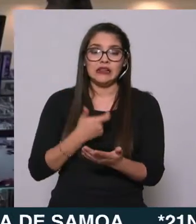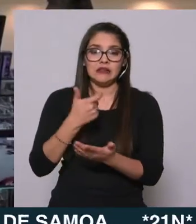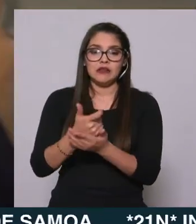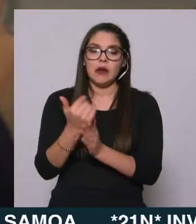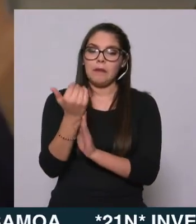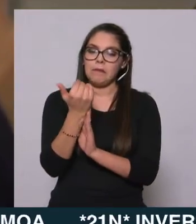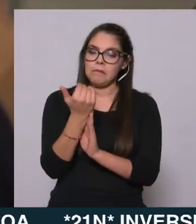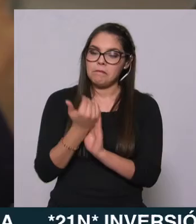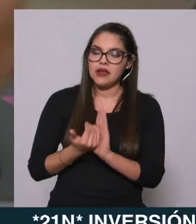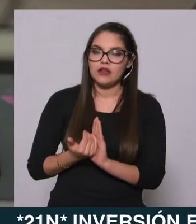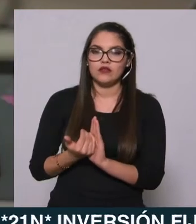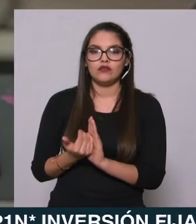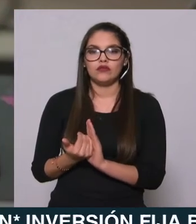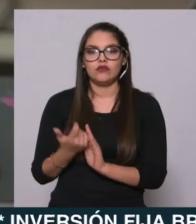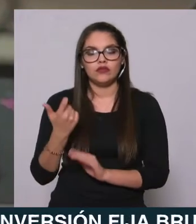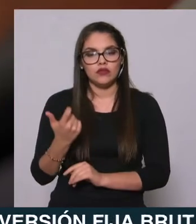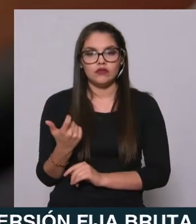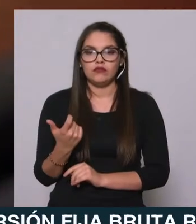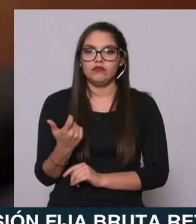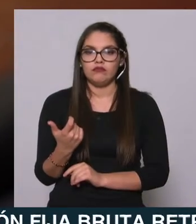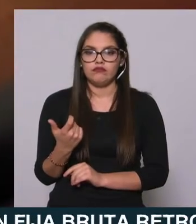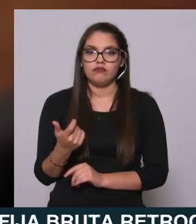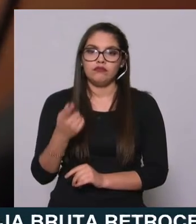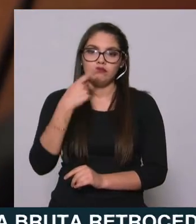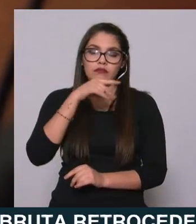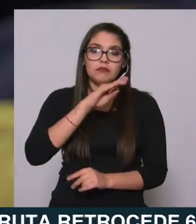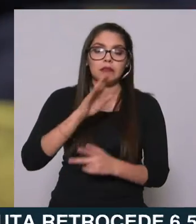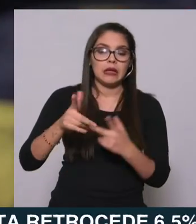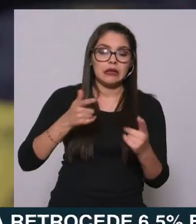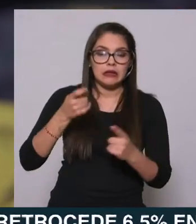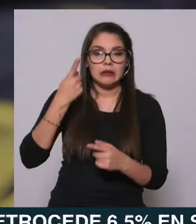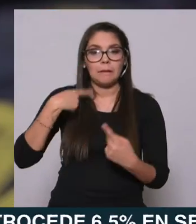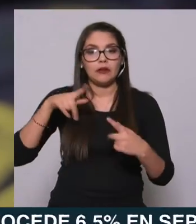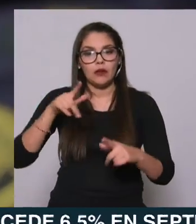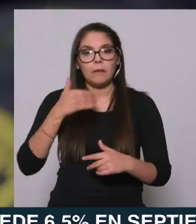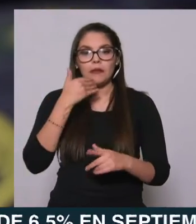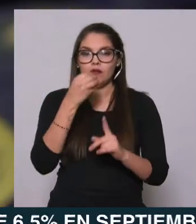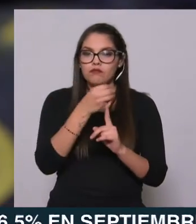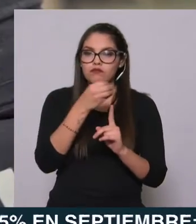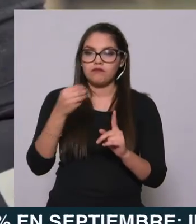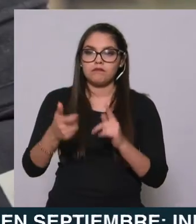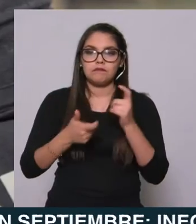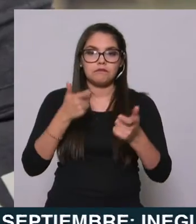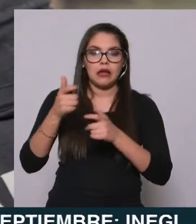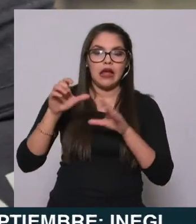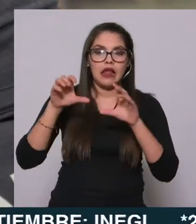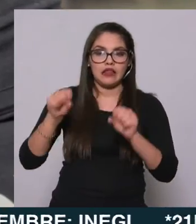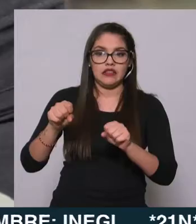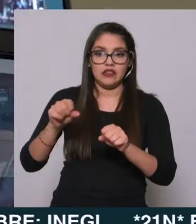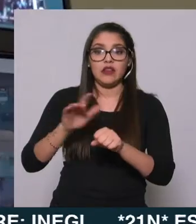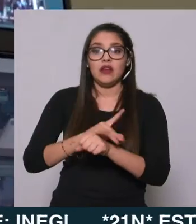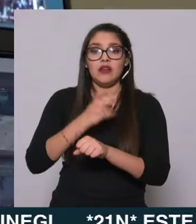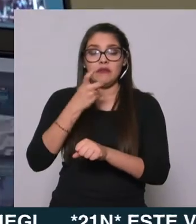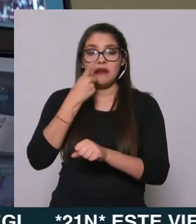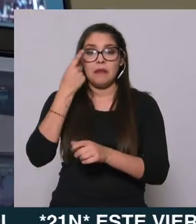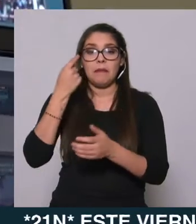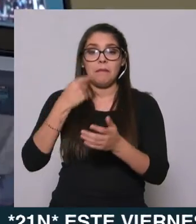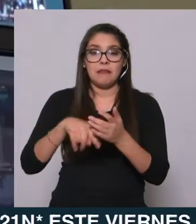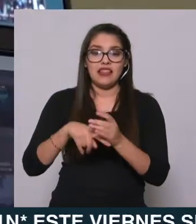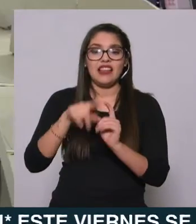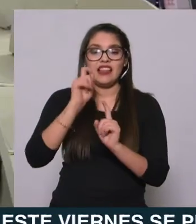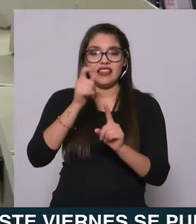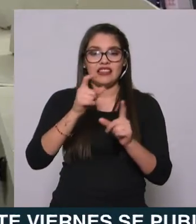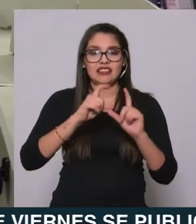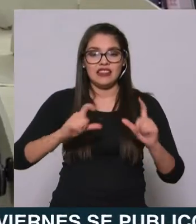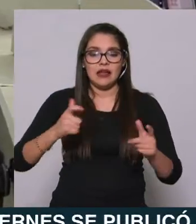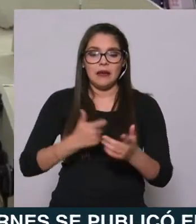siguiente año, toda vez que se ajustaron los registros de personal para el adecuado pago de nóminas, por lo que el recorte se da en el capítulo 1000, que se refiere al